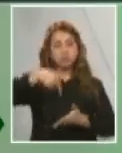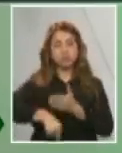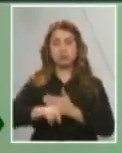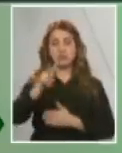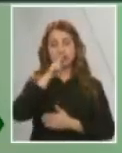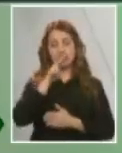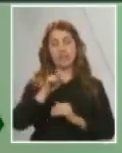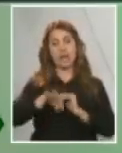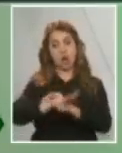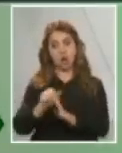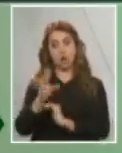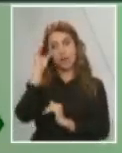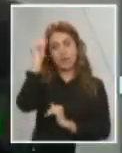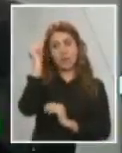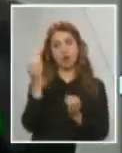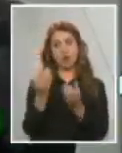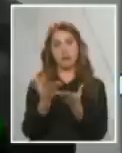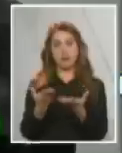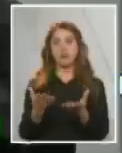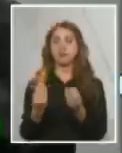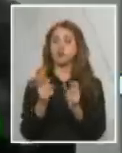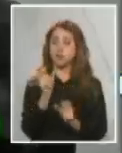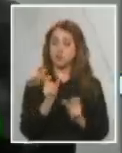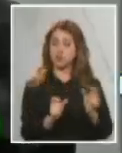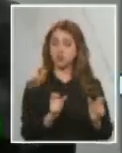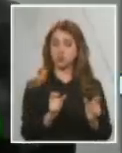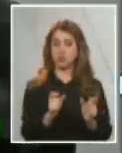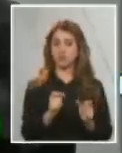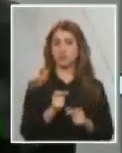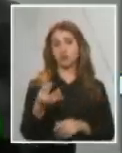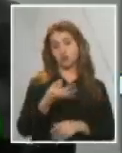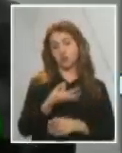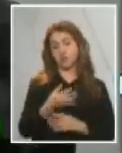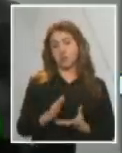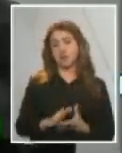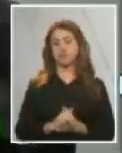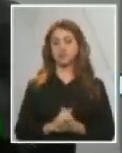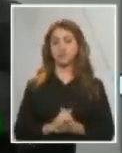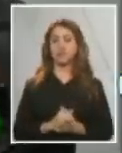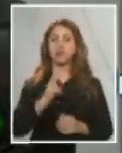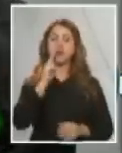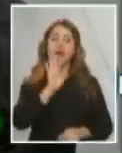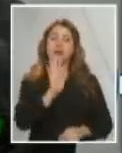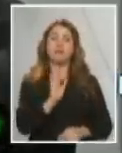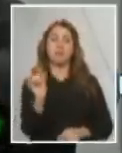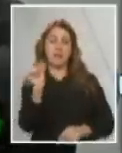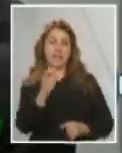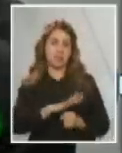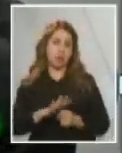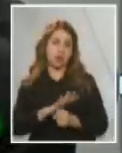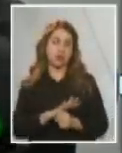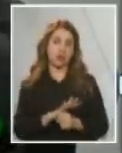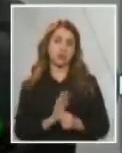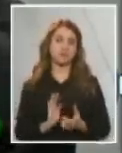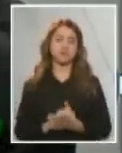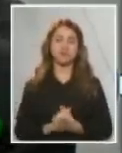la idea, digamos? Sí. Es que estamos, mucha gente, por ejemplo, nos ha dicho que, a ver, como pequeñas situaciones,